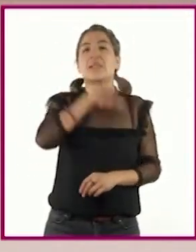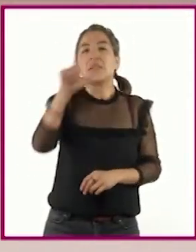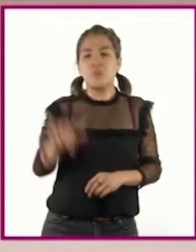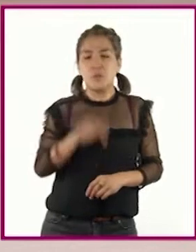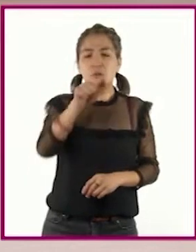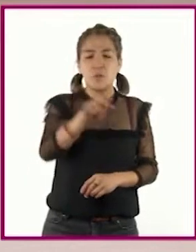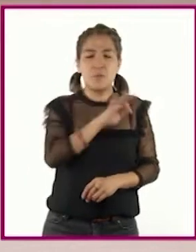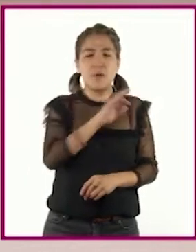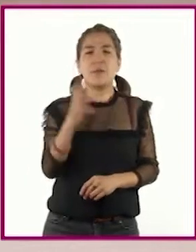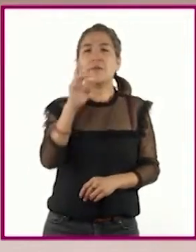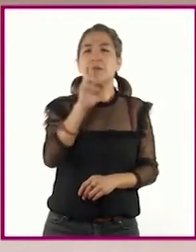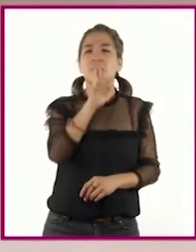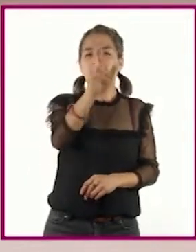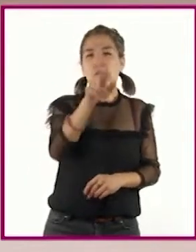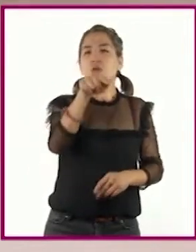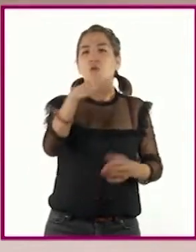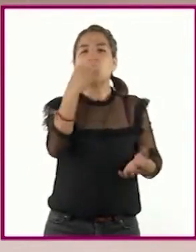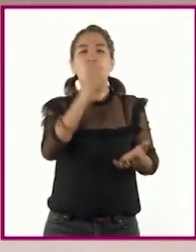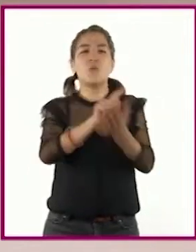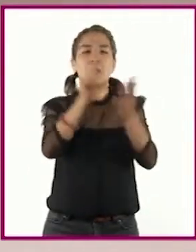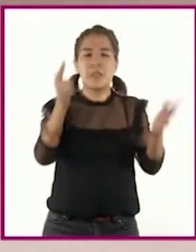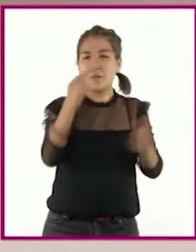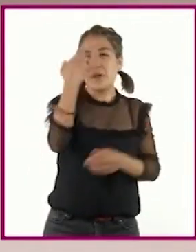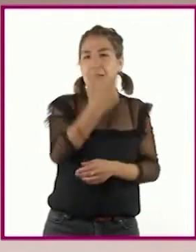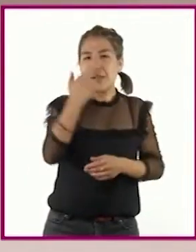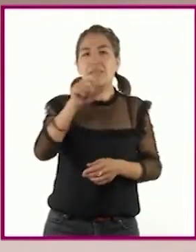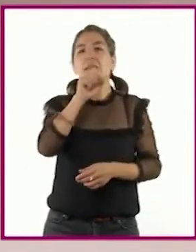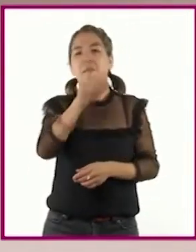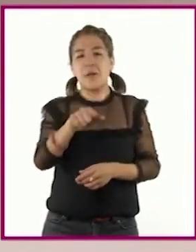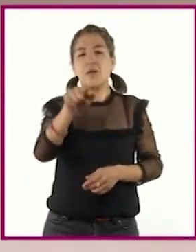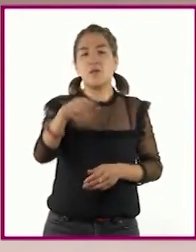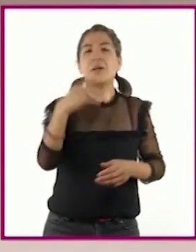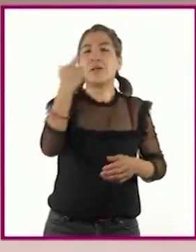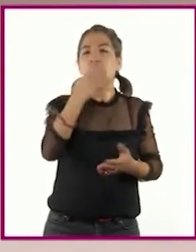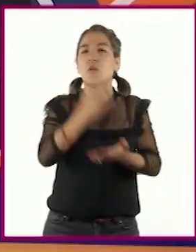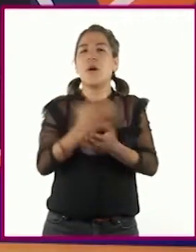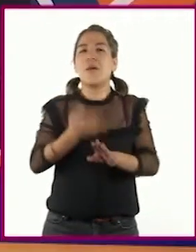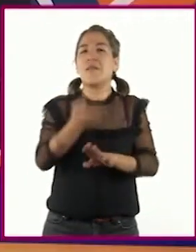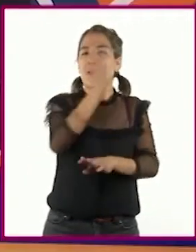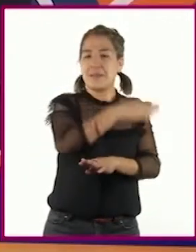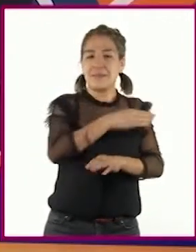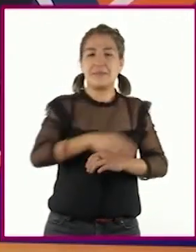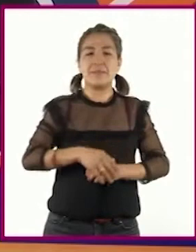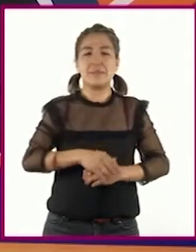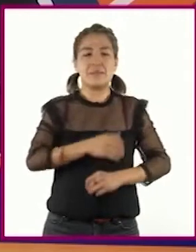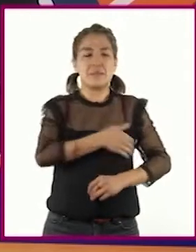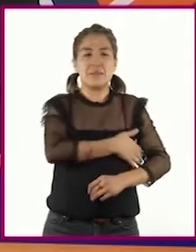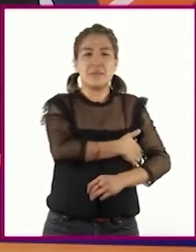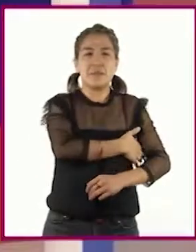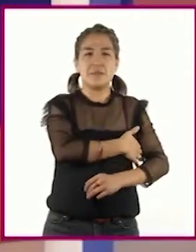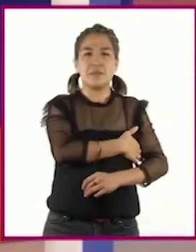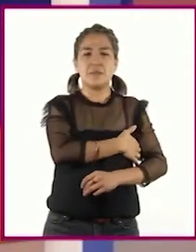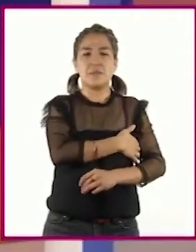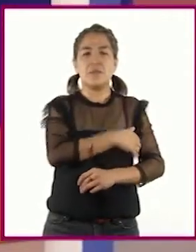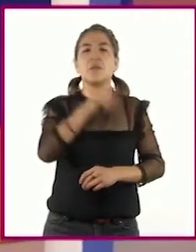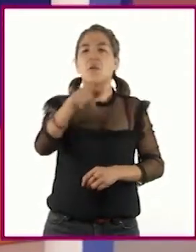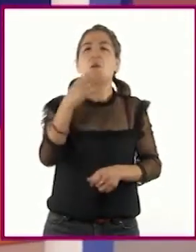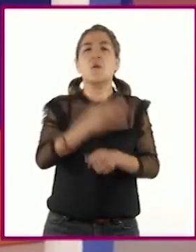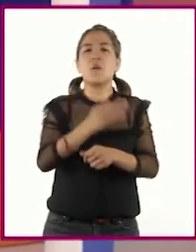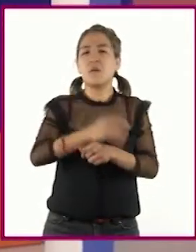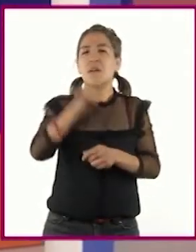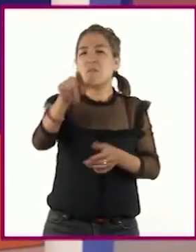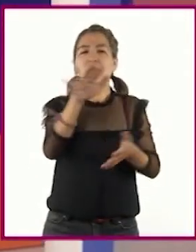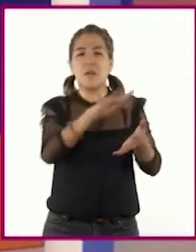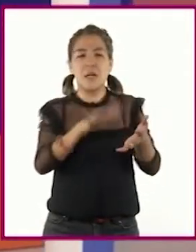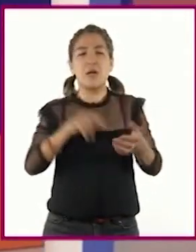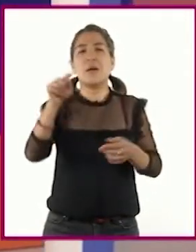las podrán resolver al momento de consultar su libro de texto y revisar sus apuntes. ¿Qué estás leyendo, Enrique? Es